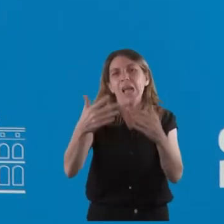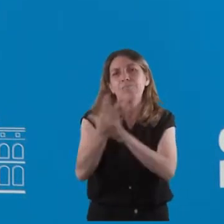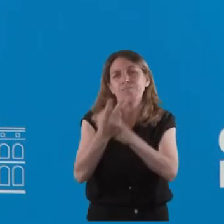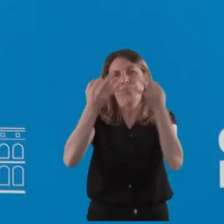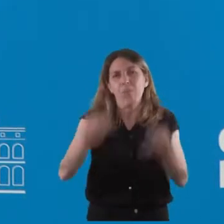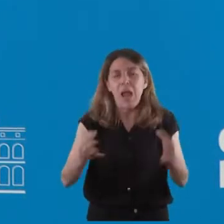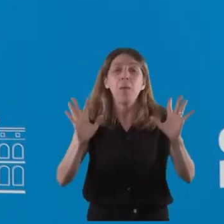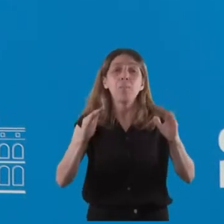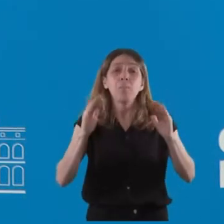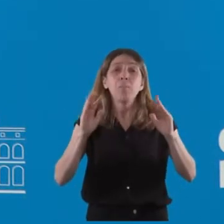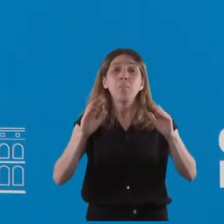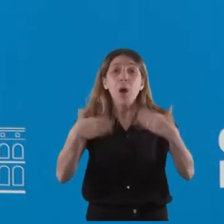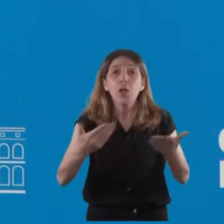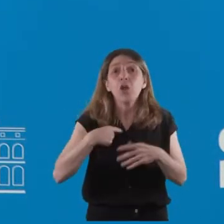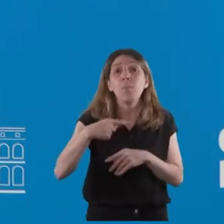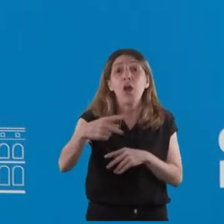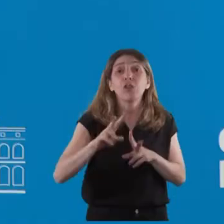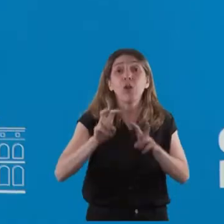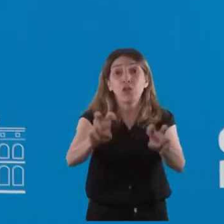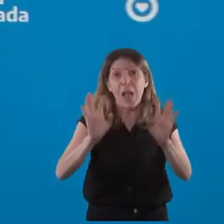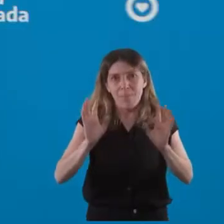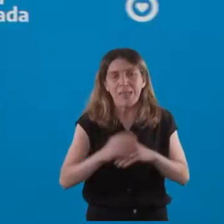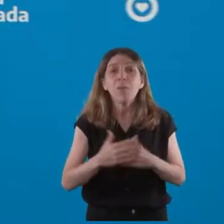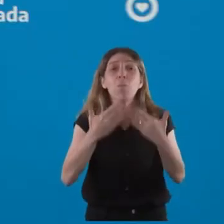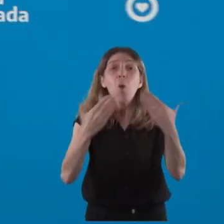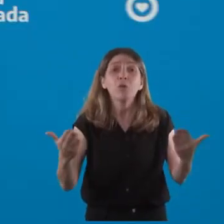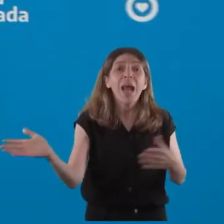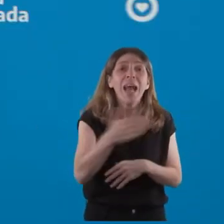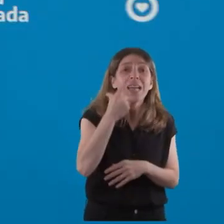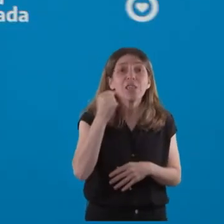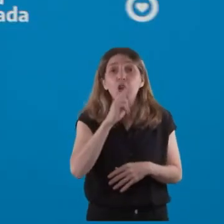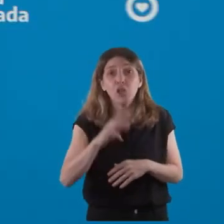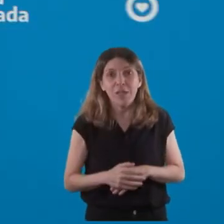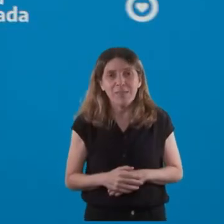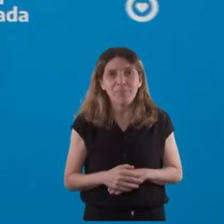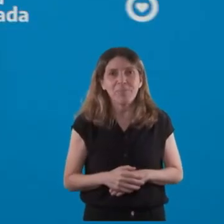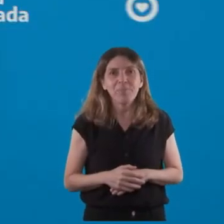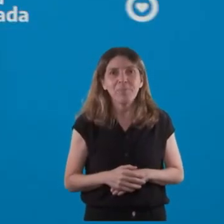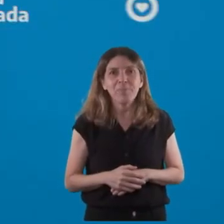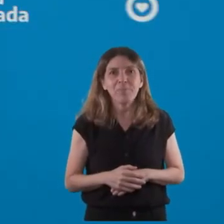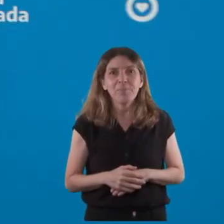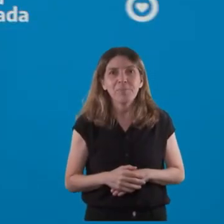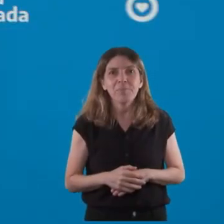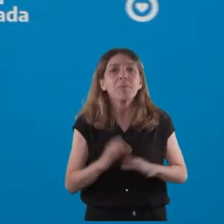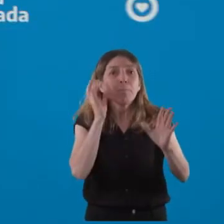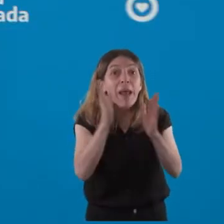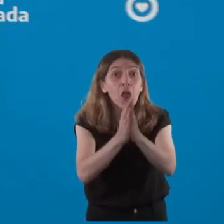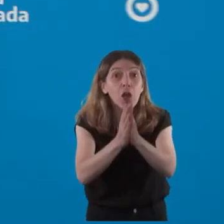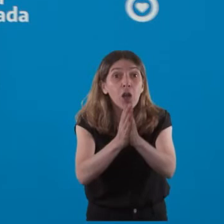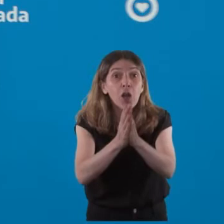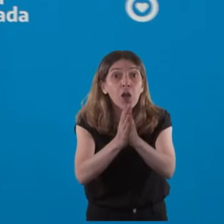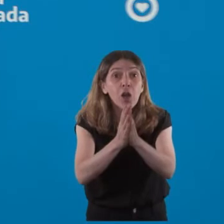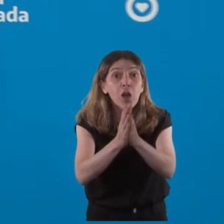que estos son los próximos temas importantes en agenda muchas gracias a todos ya todas perdón